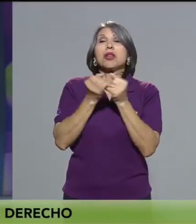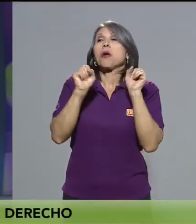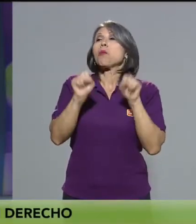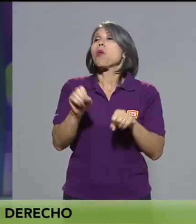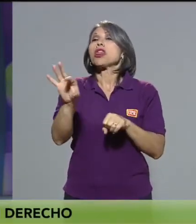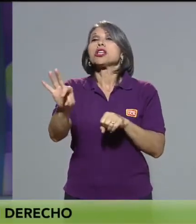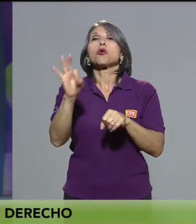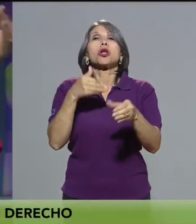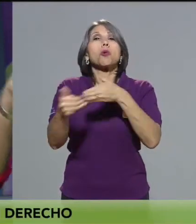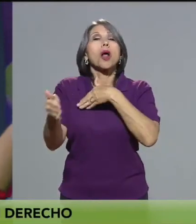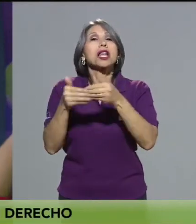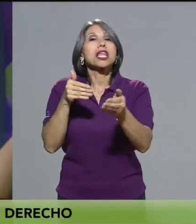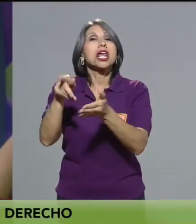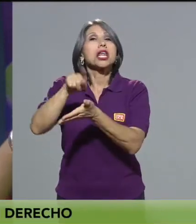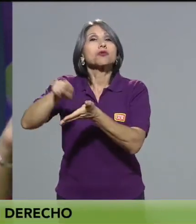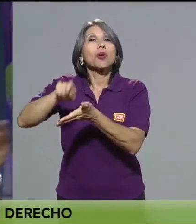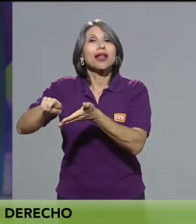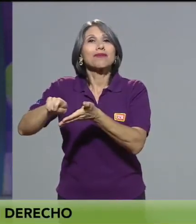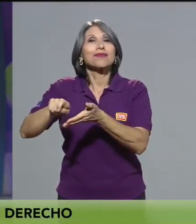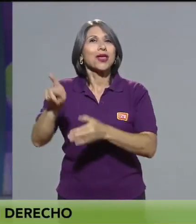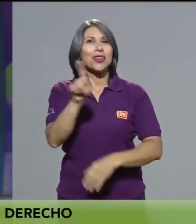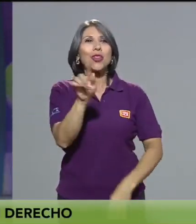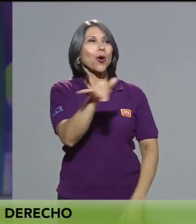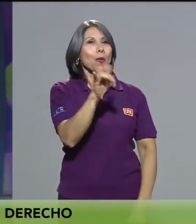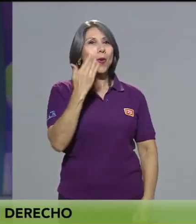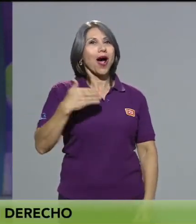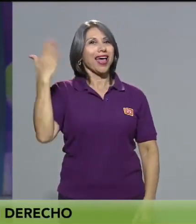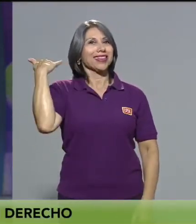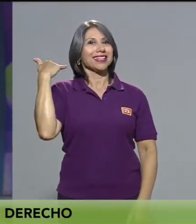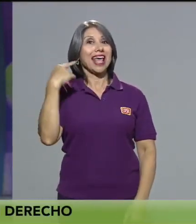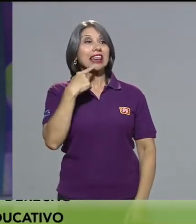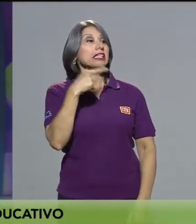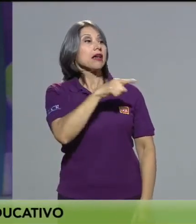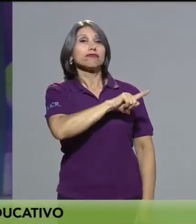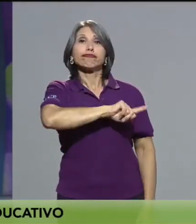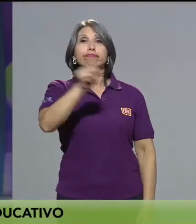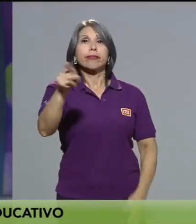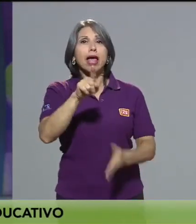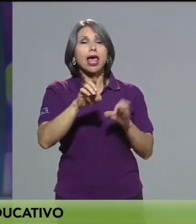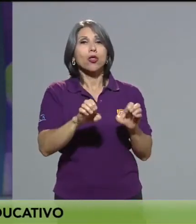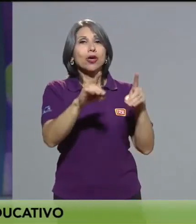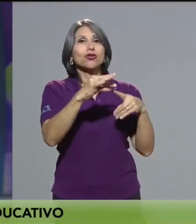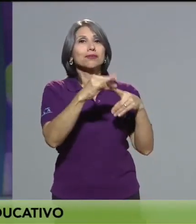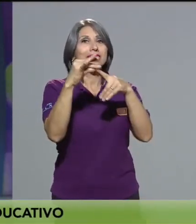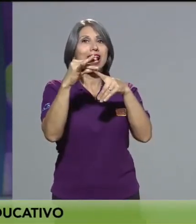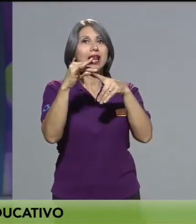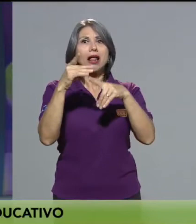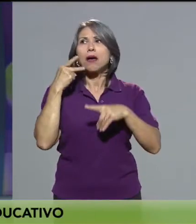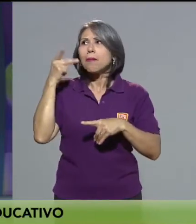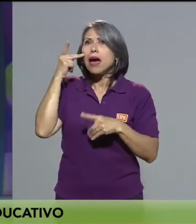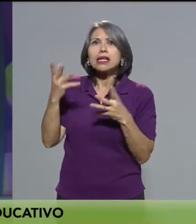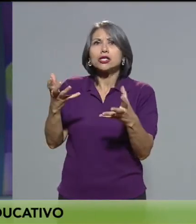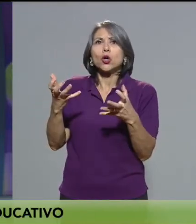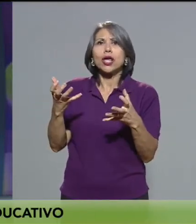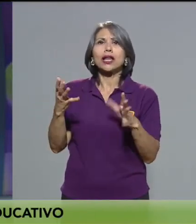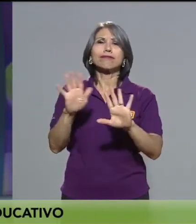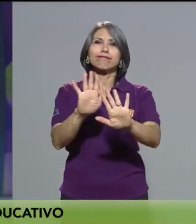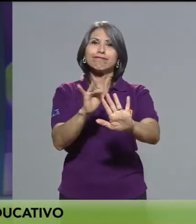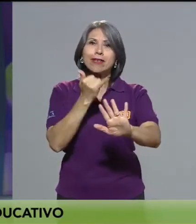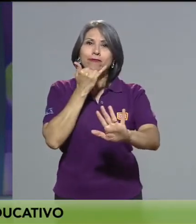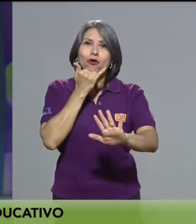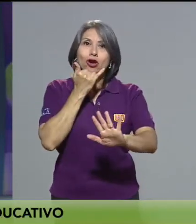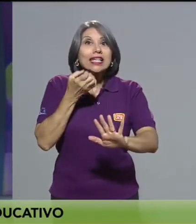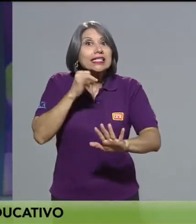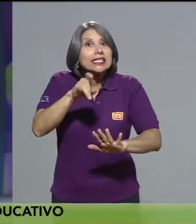que era el docente que le decía vaya a educación especial, y ningún padre quiere que su hijo vaya a educación especial. Error, porque si lo necesita, si necesita